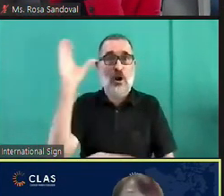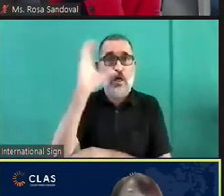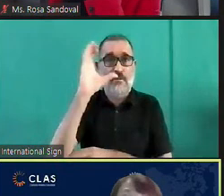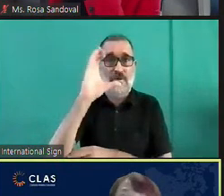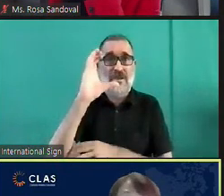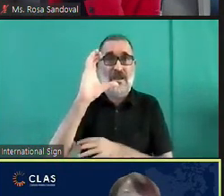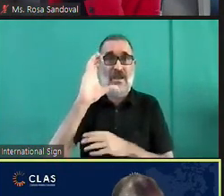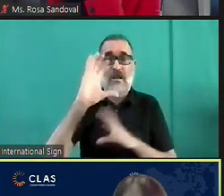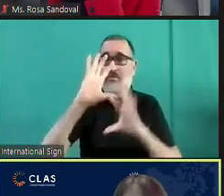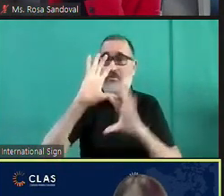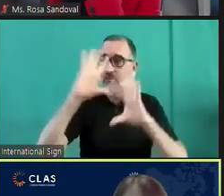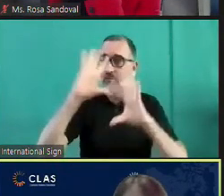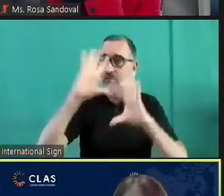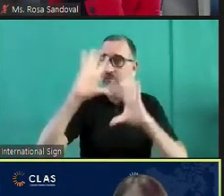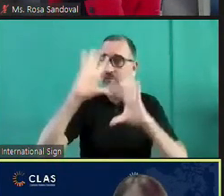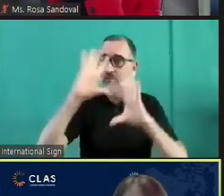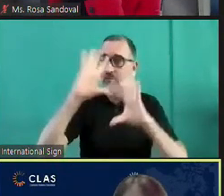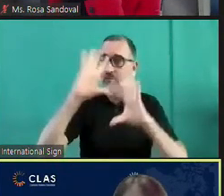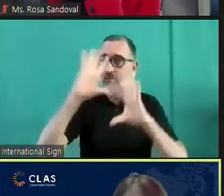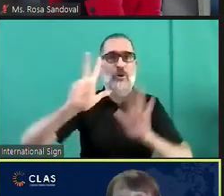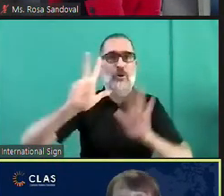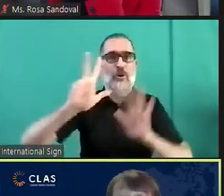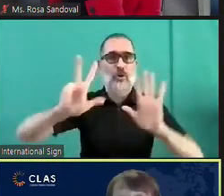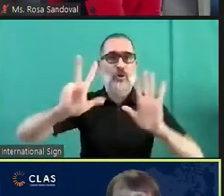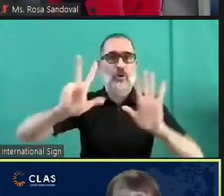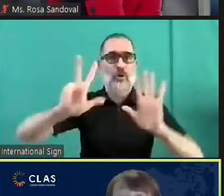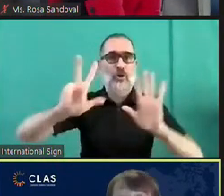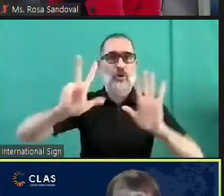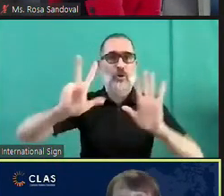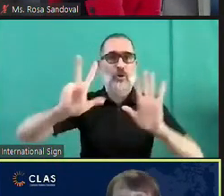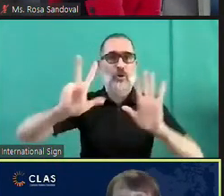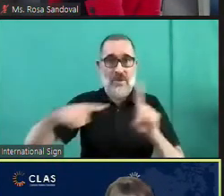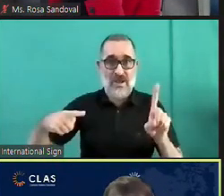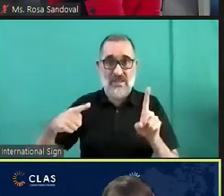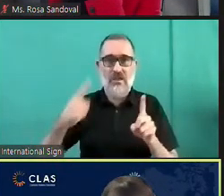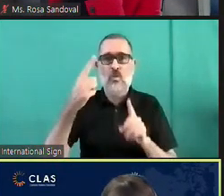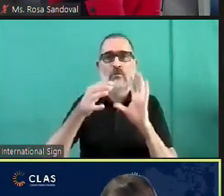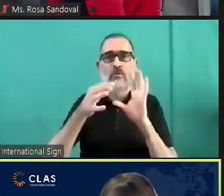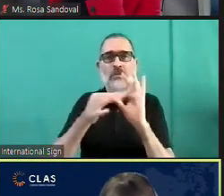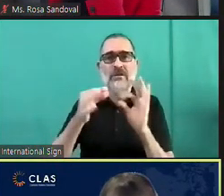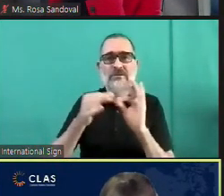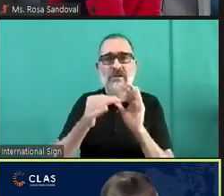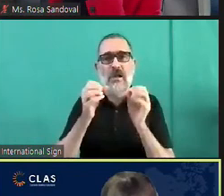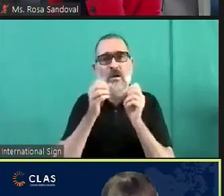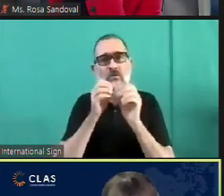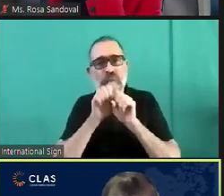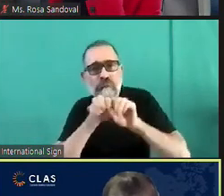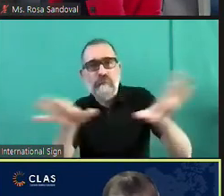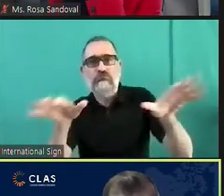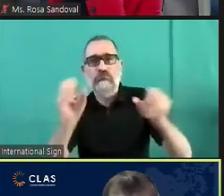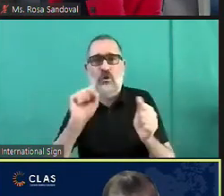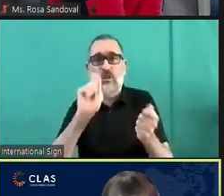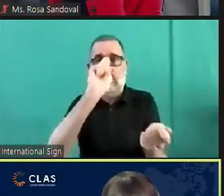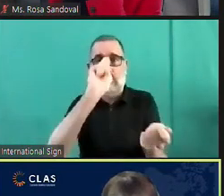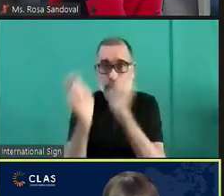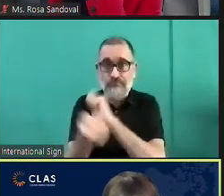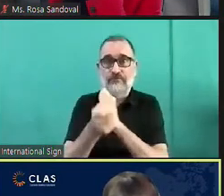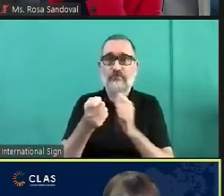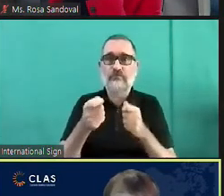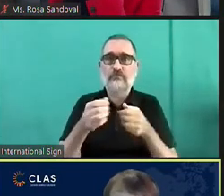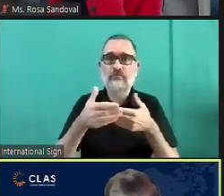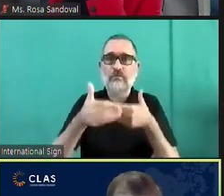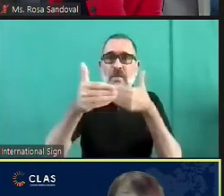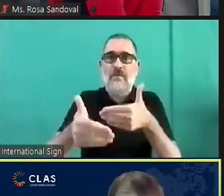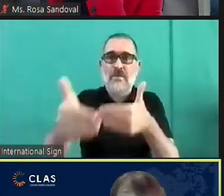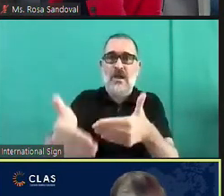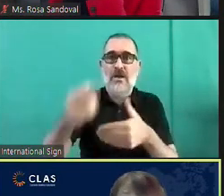hay mucha y para colmo con la pandemia se ha empeorado aún más la interferencia de la industria han